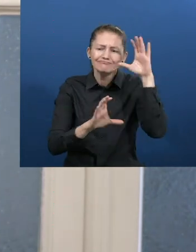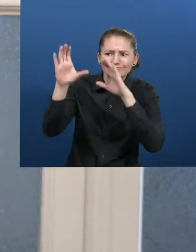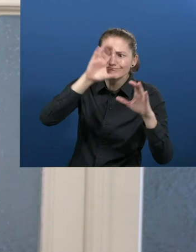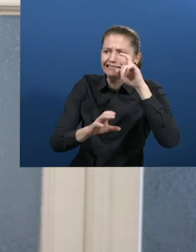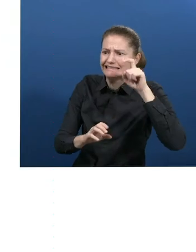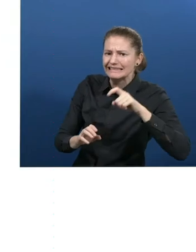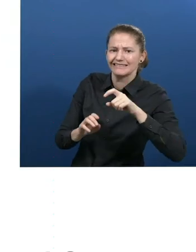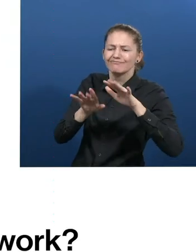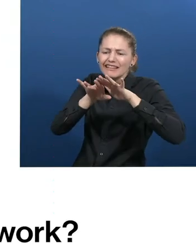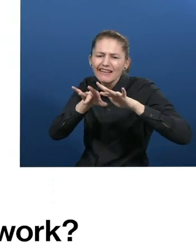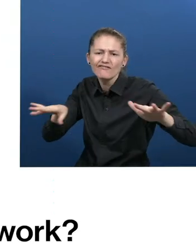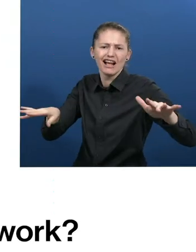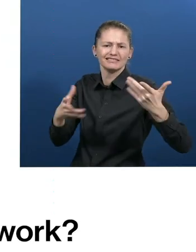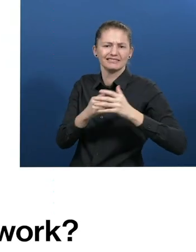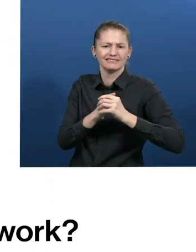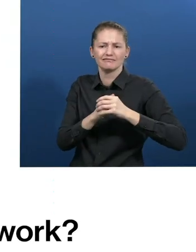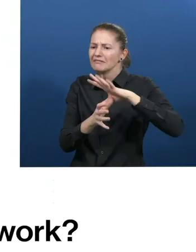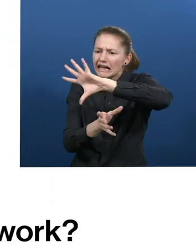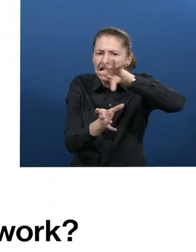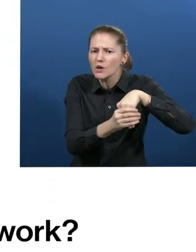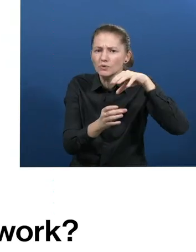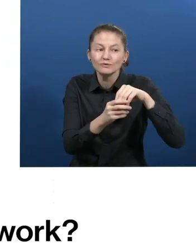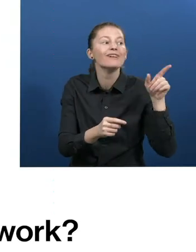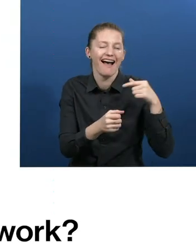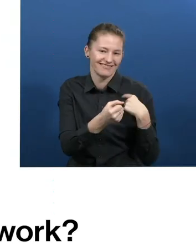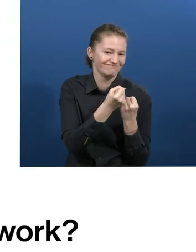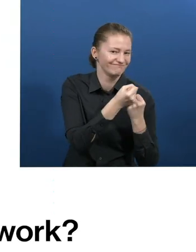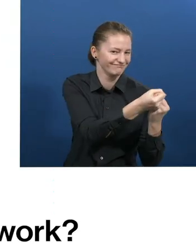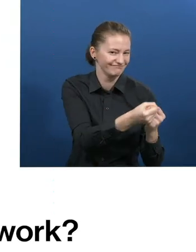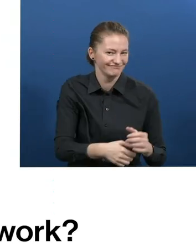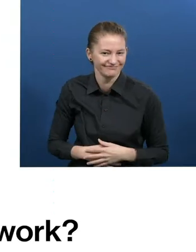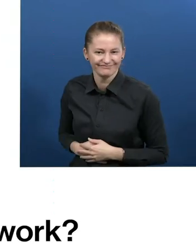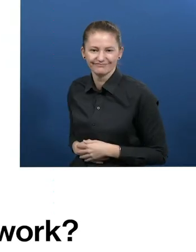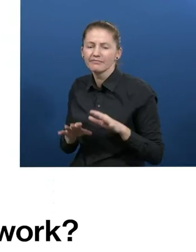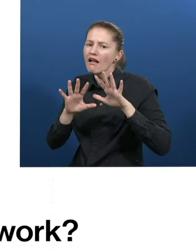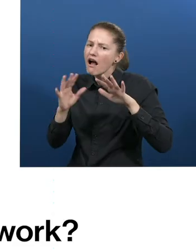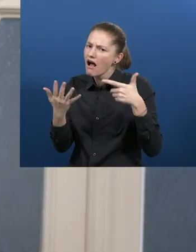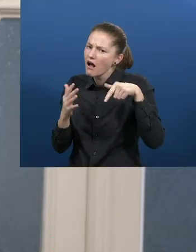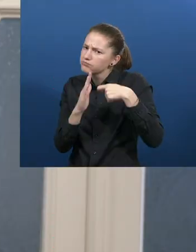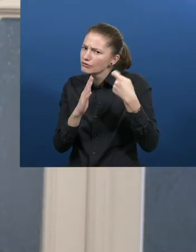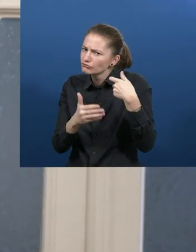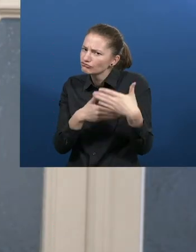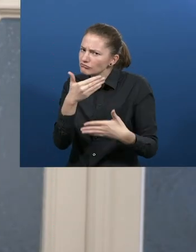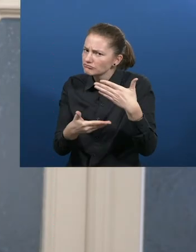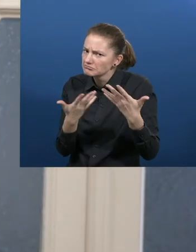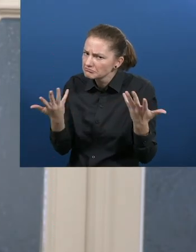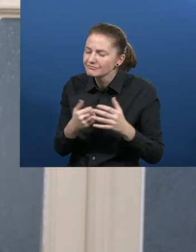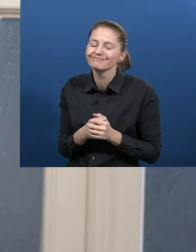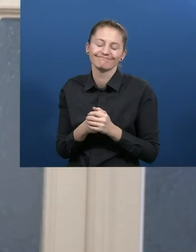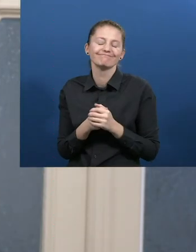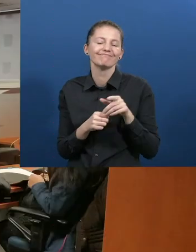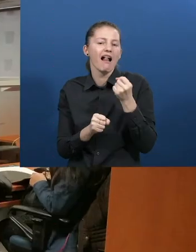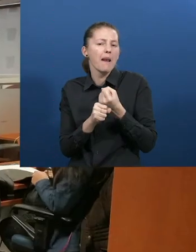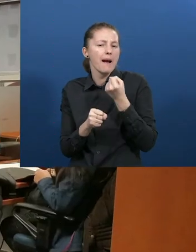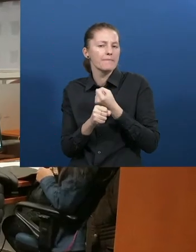su organización. How does Providencia Labor Inclusion Program work? Nuestro programa de inclusión